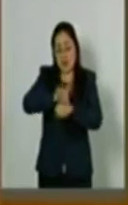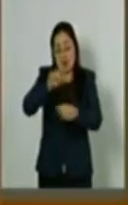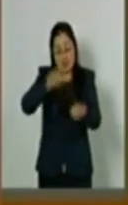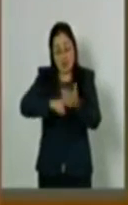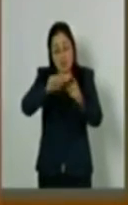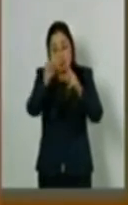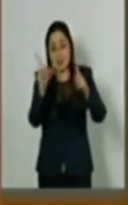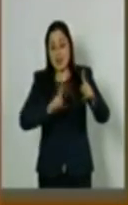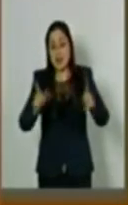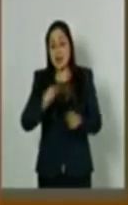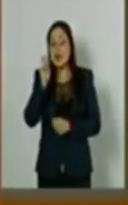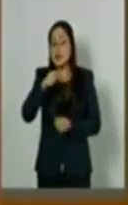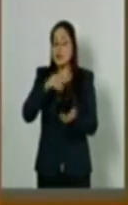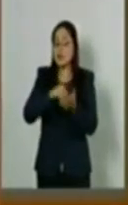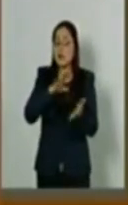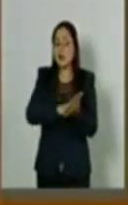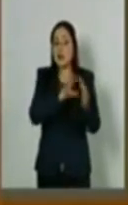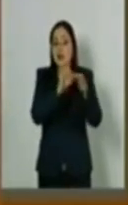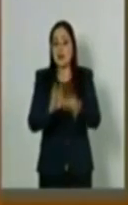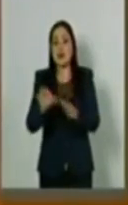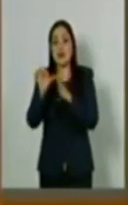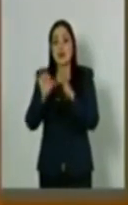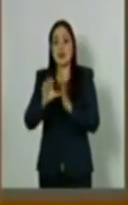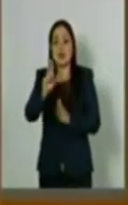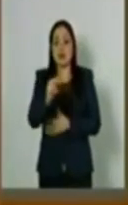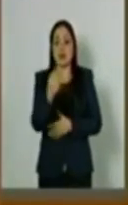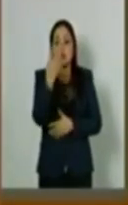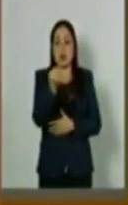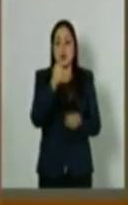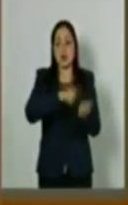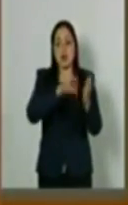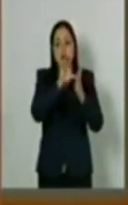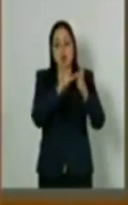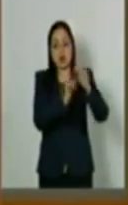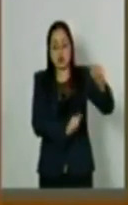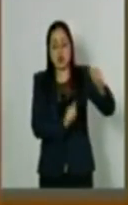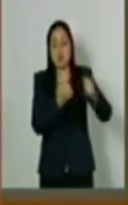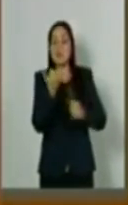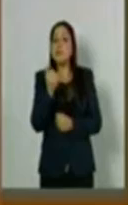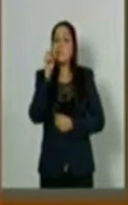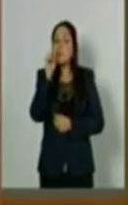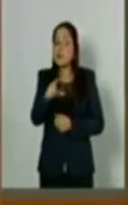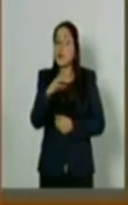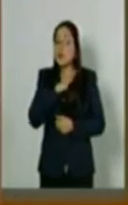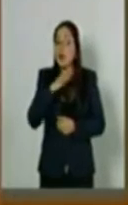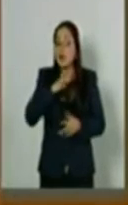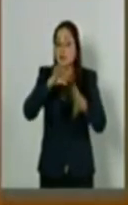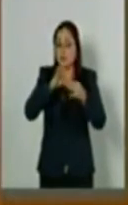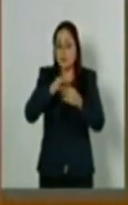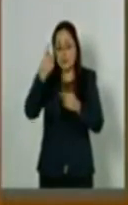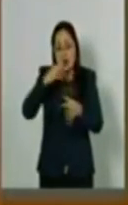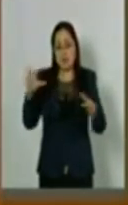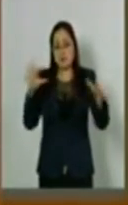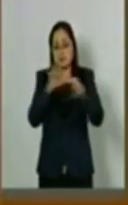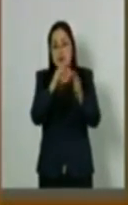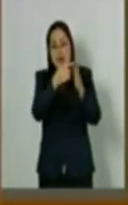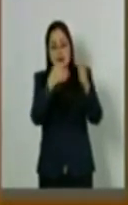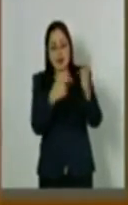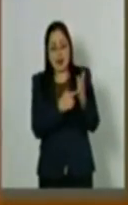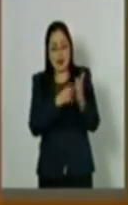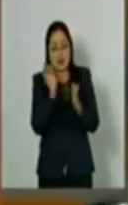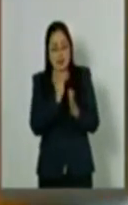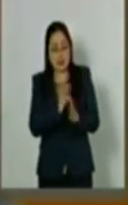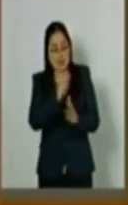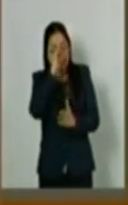interior que ya lo establece el artículo 89 constitucional y simplemente viene a regularlo. Cuando se incumplen